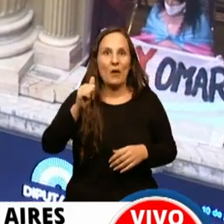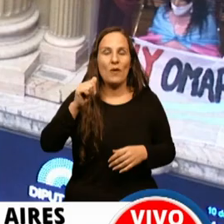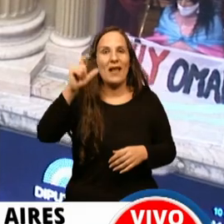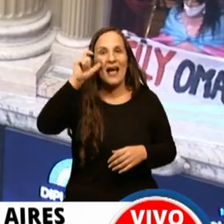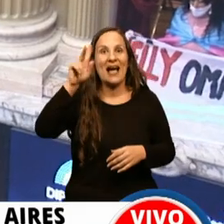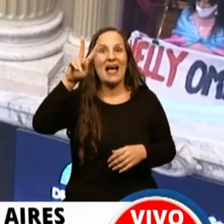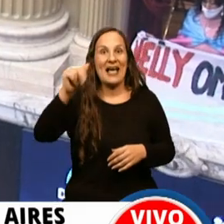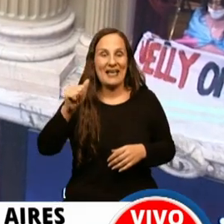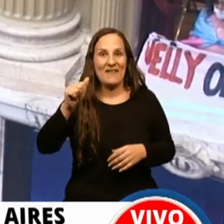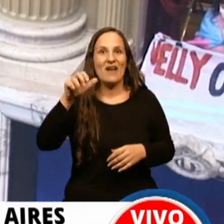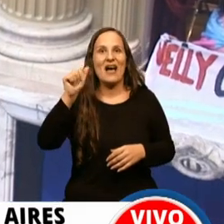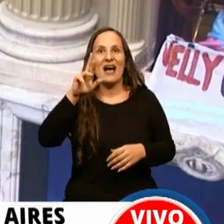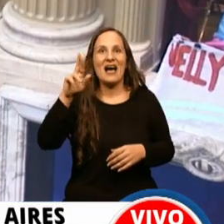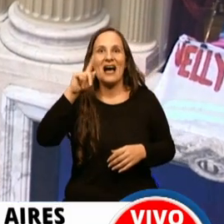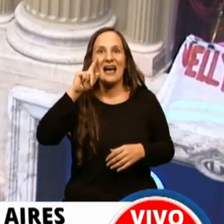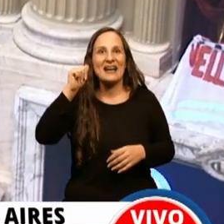arraigada